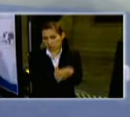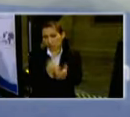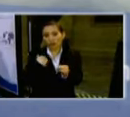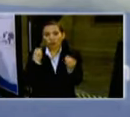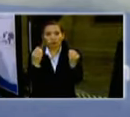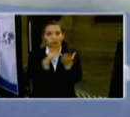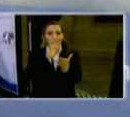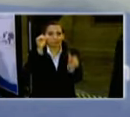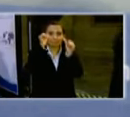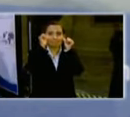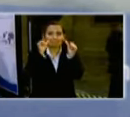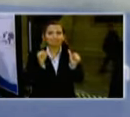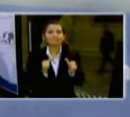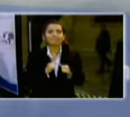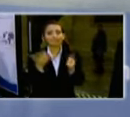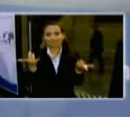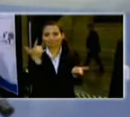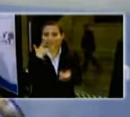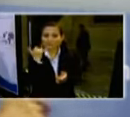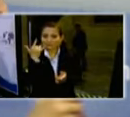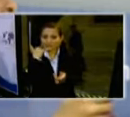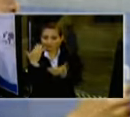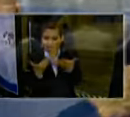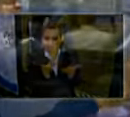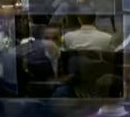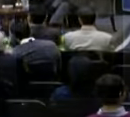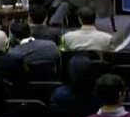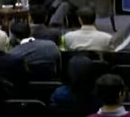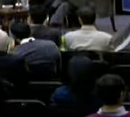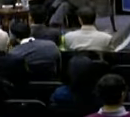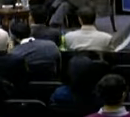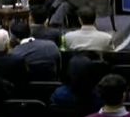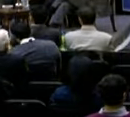agradezco mucho su atención y estoy a sus órdenes.